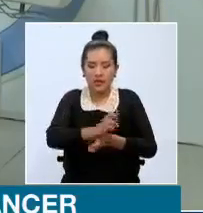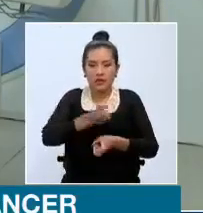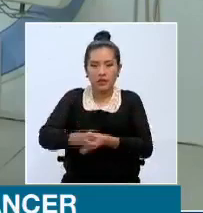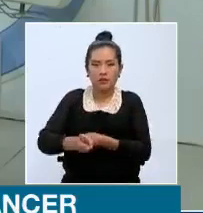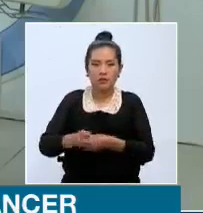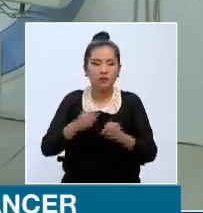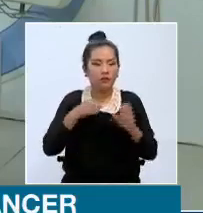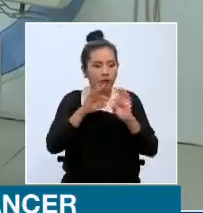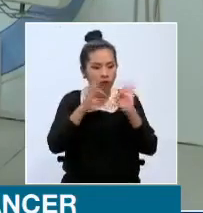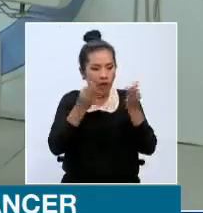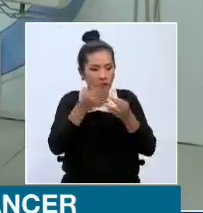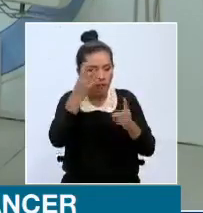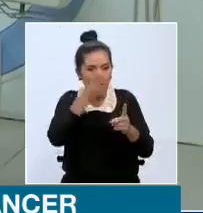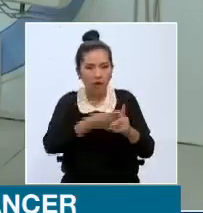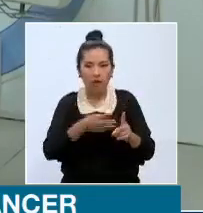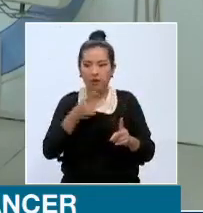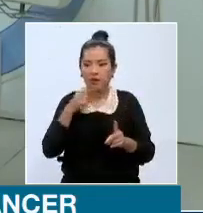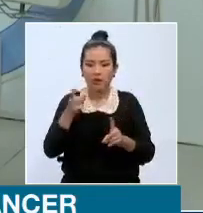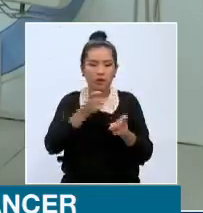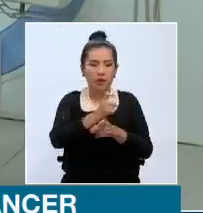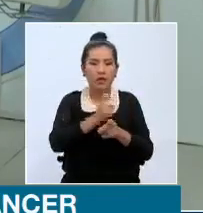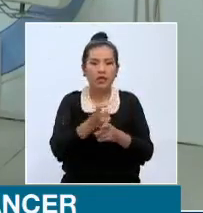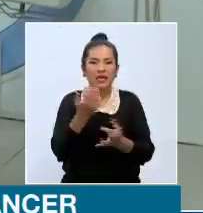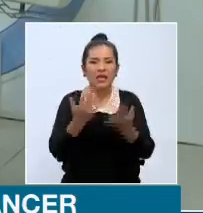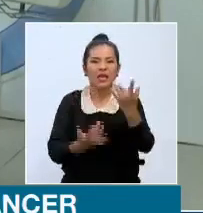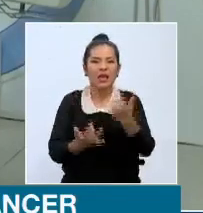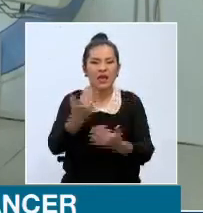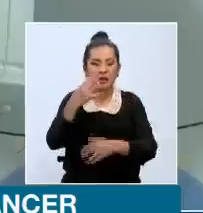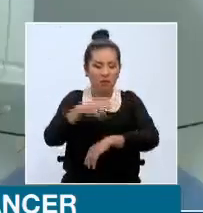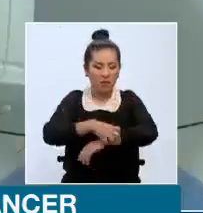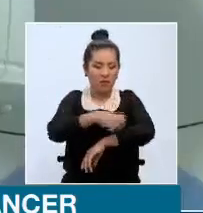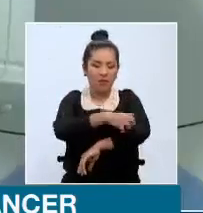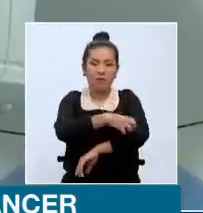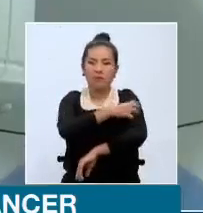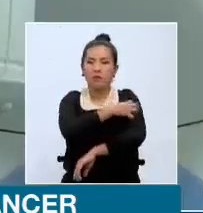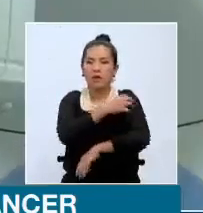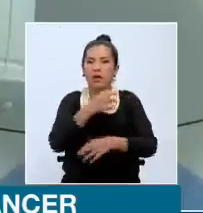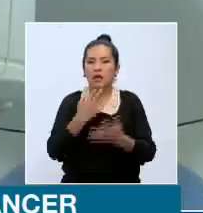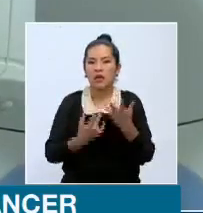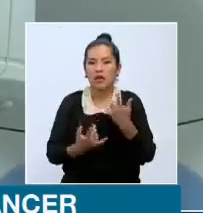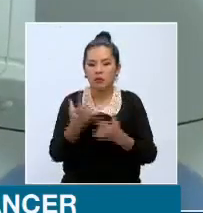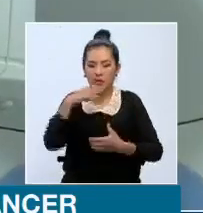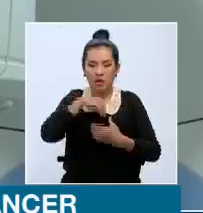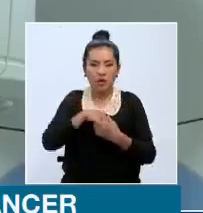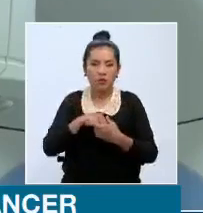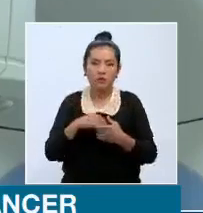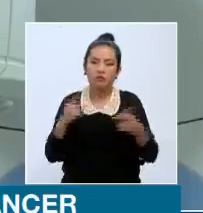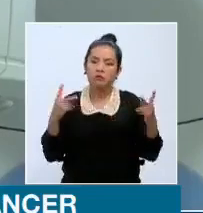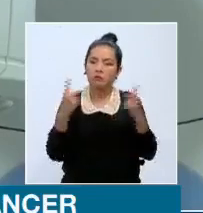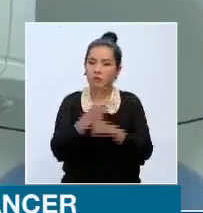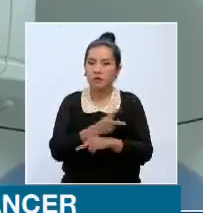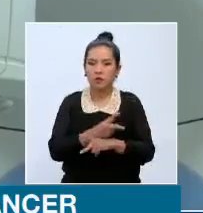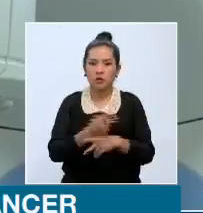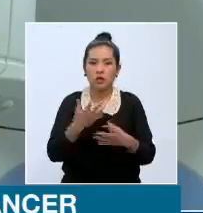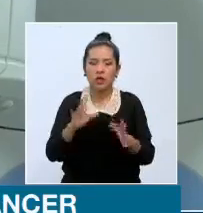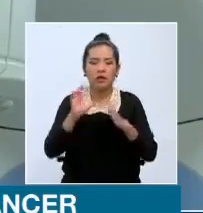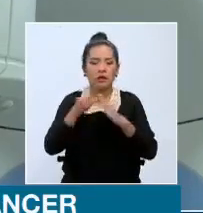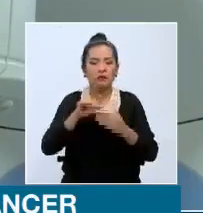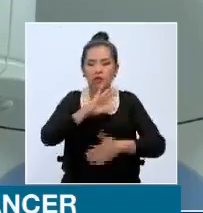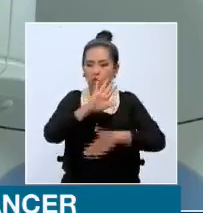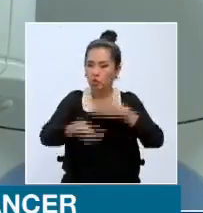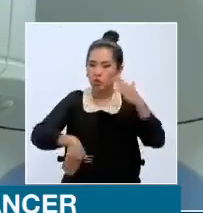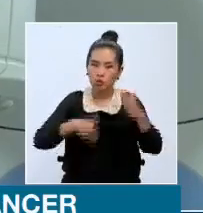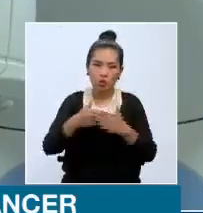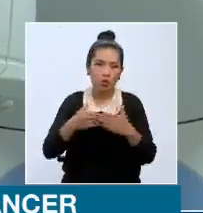a nuestros familiares, ver con quemaduras, ver. Bueno, y además de eso, todo se destrozaba, todo